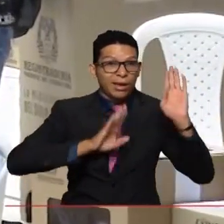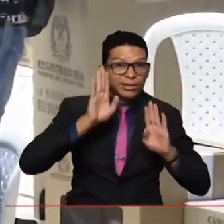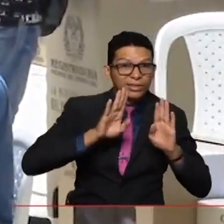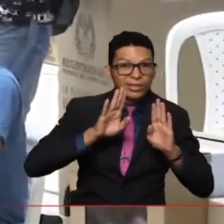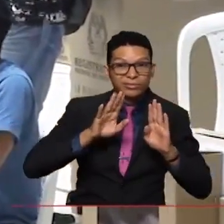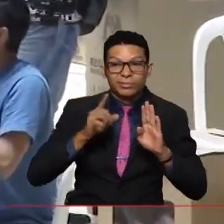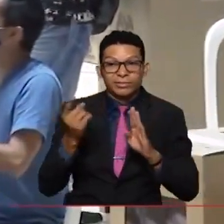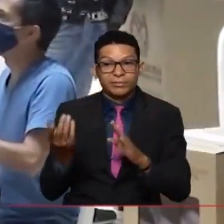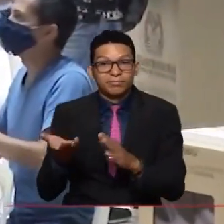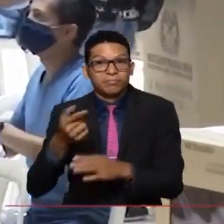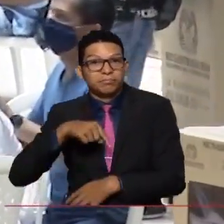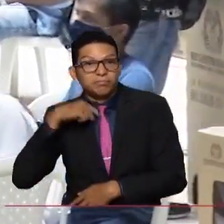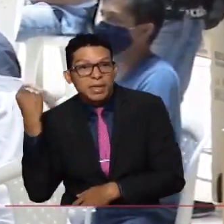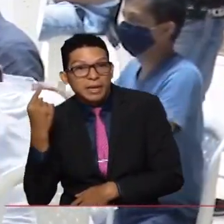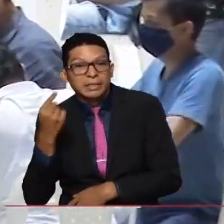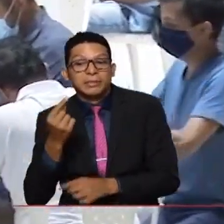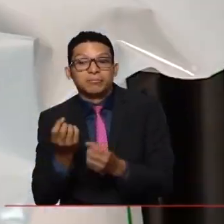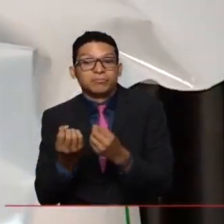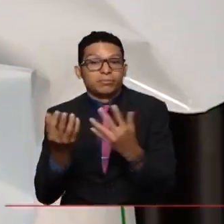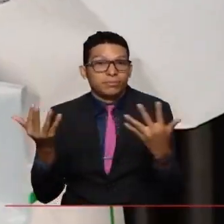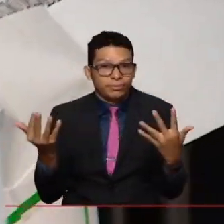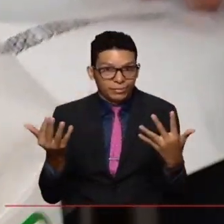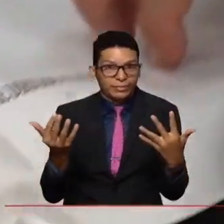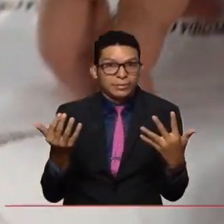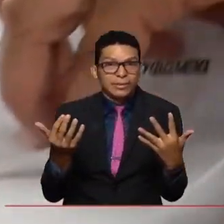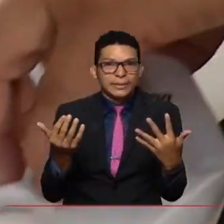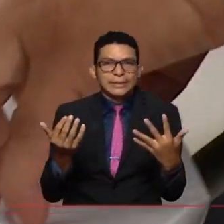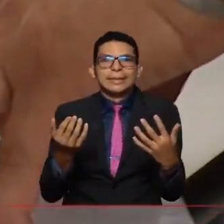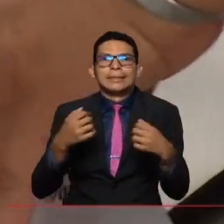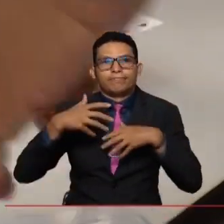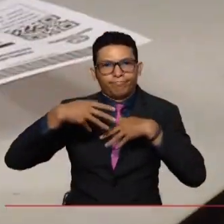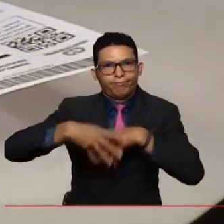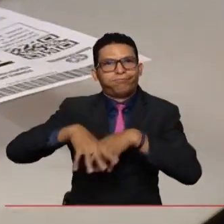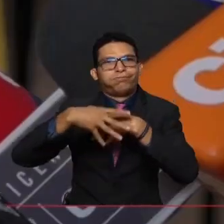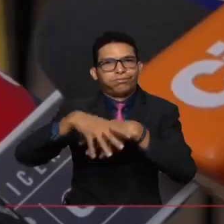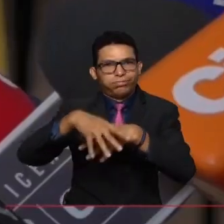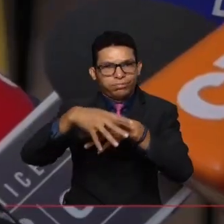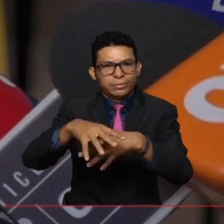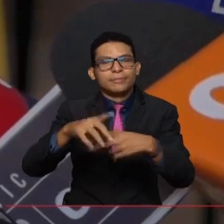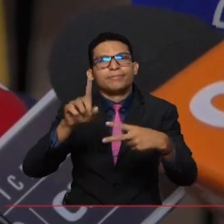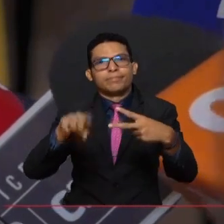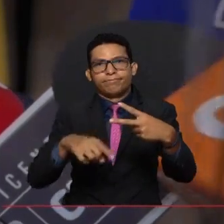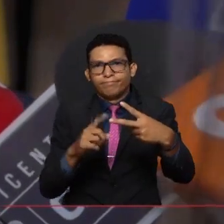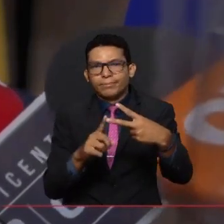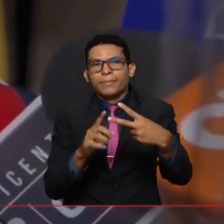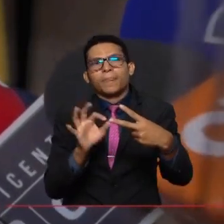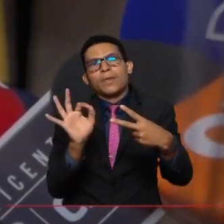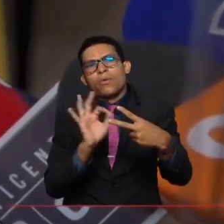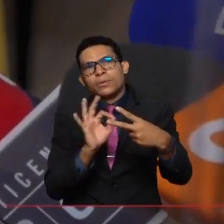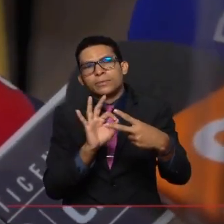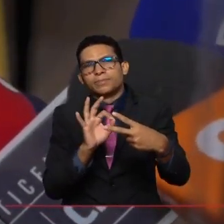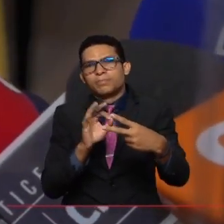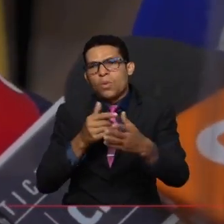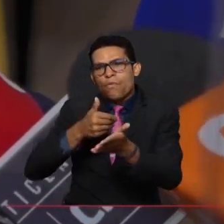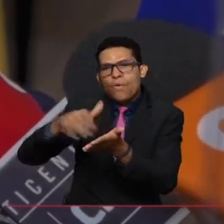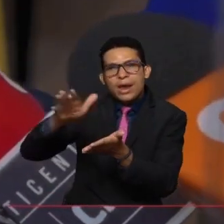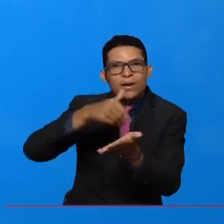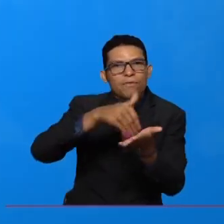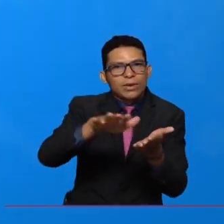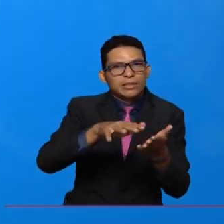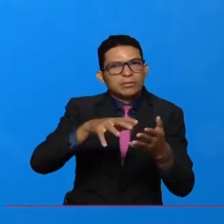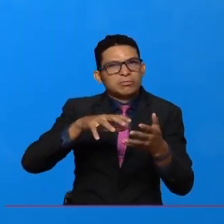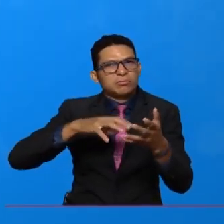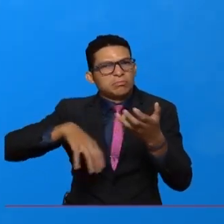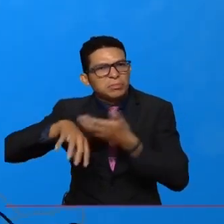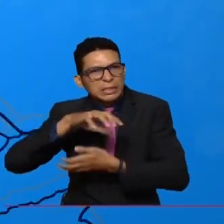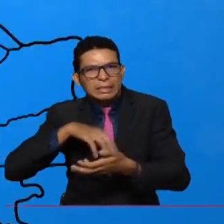otra. La protesta por garantías electorales, así como también la expulsión de candidatos en